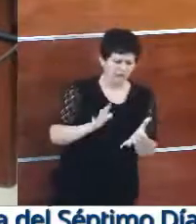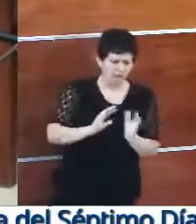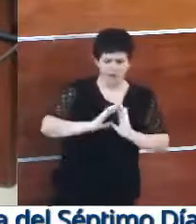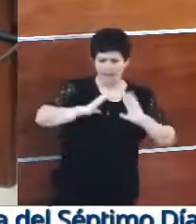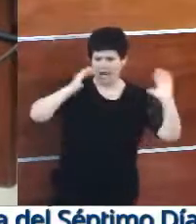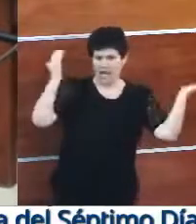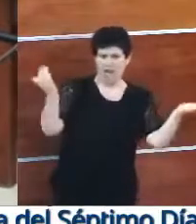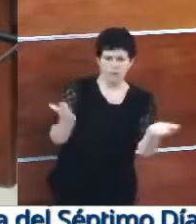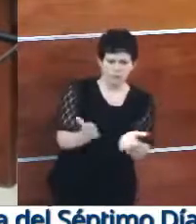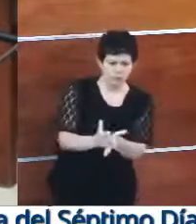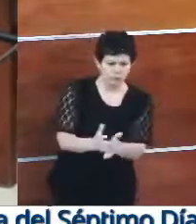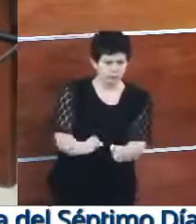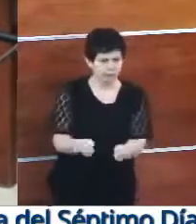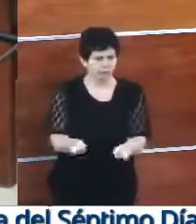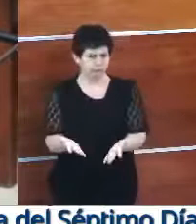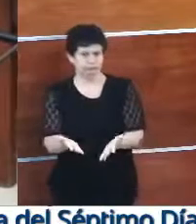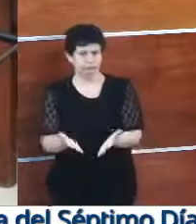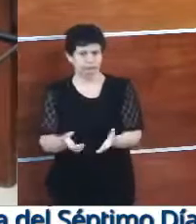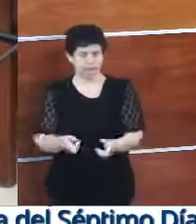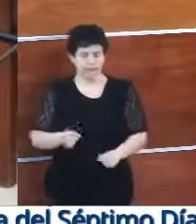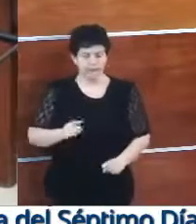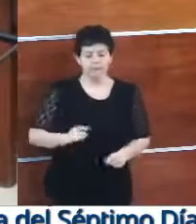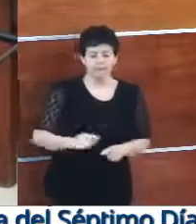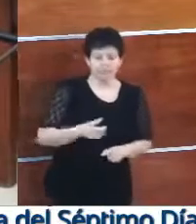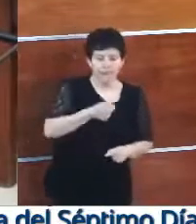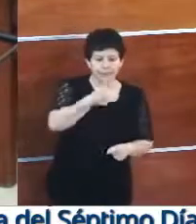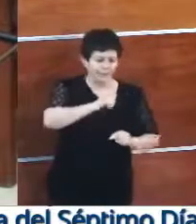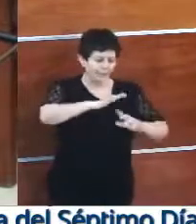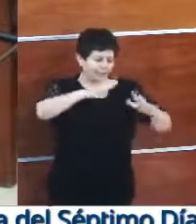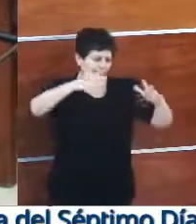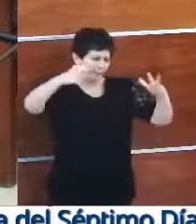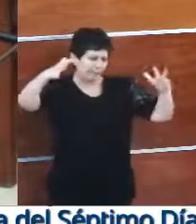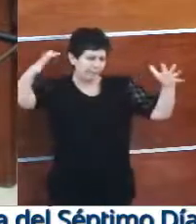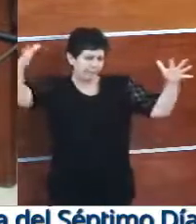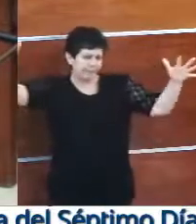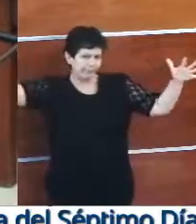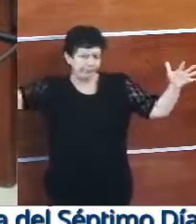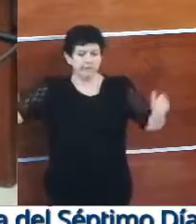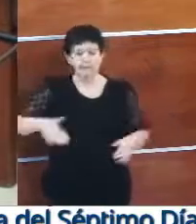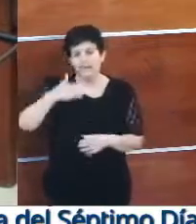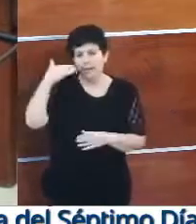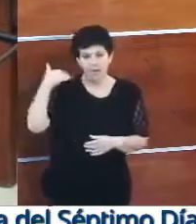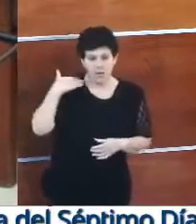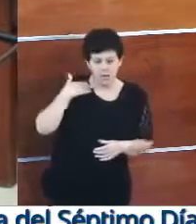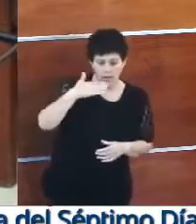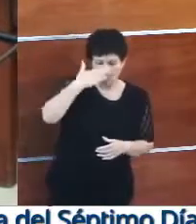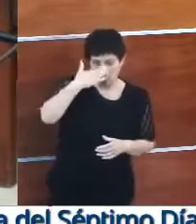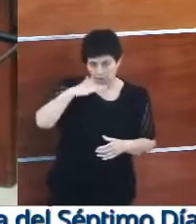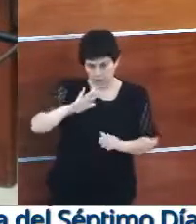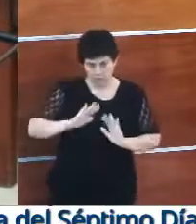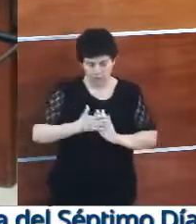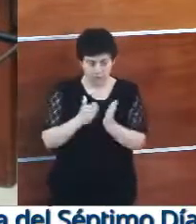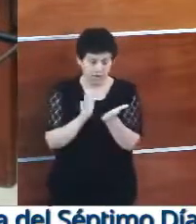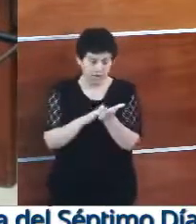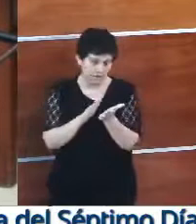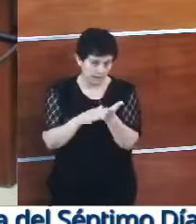terremotos. Y Apocalipsis 21, 1 está la mayor promesa.